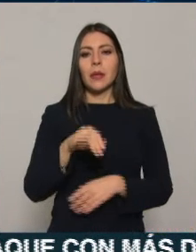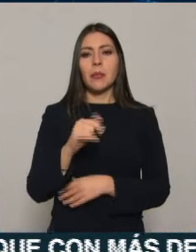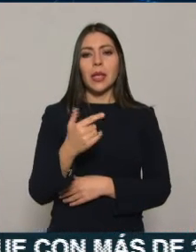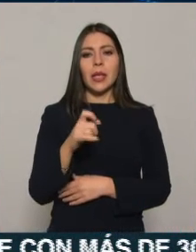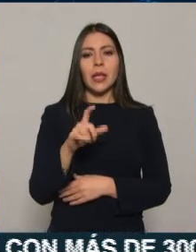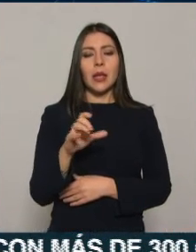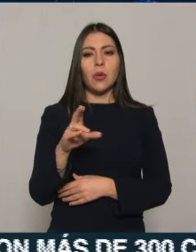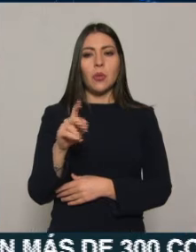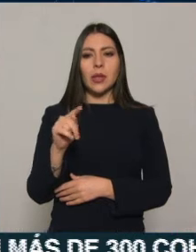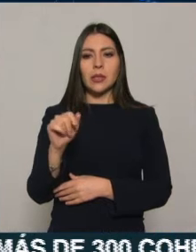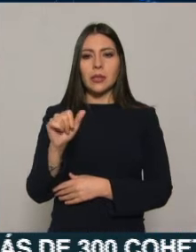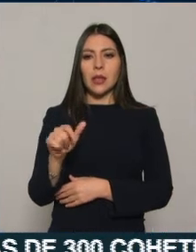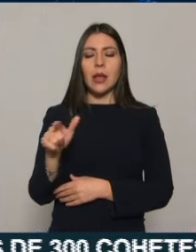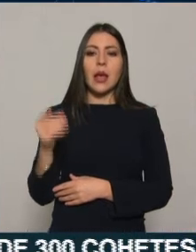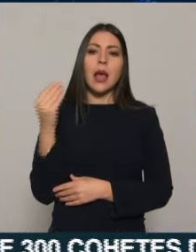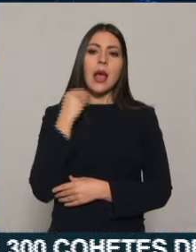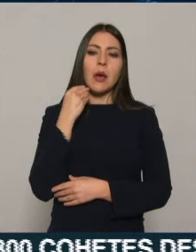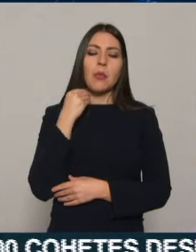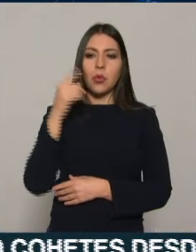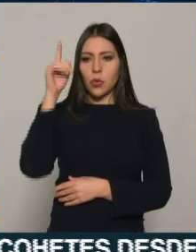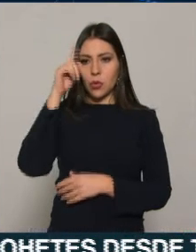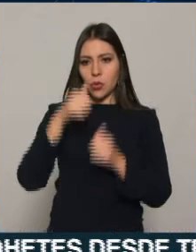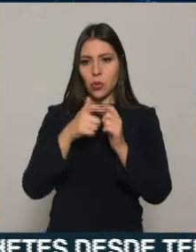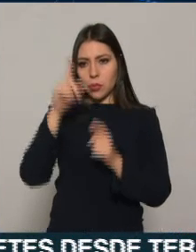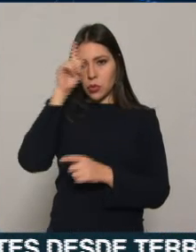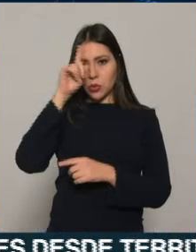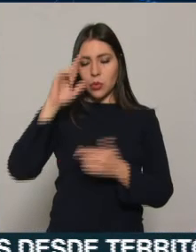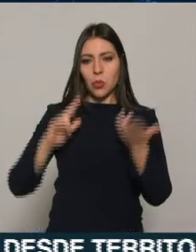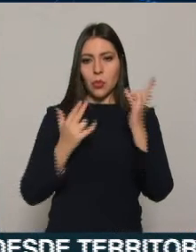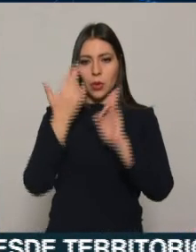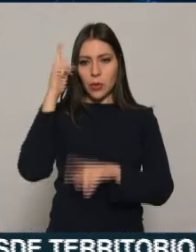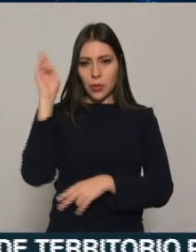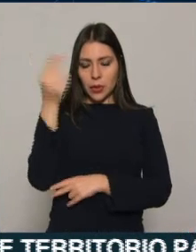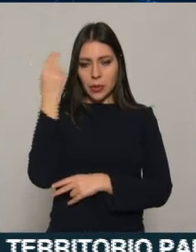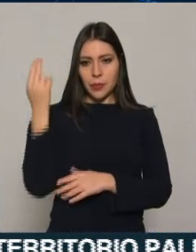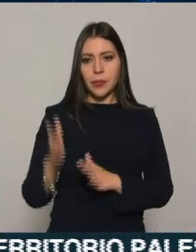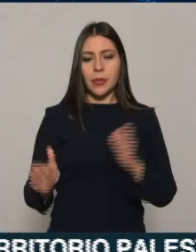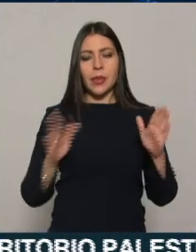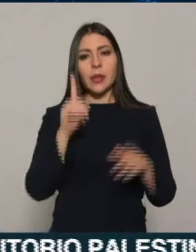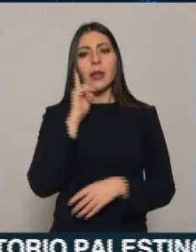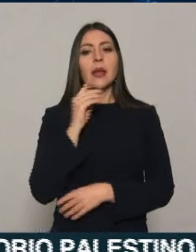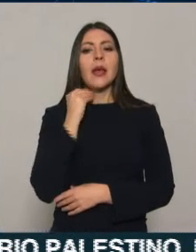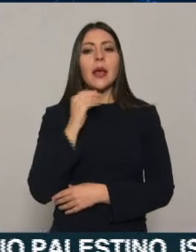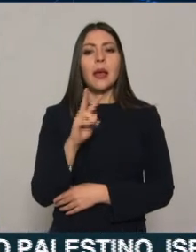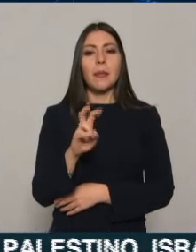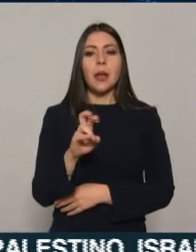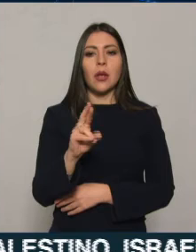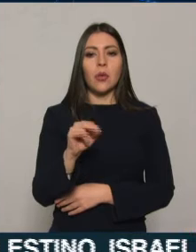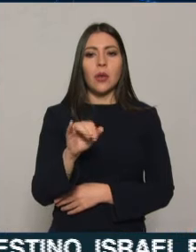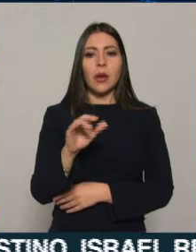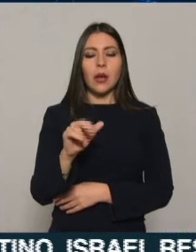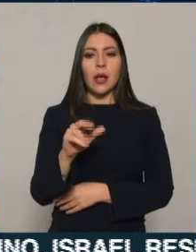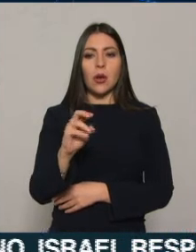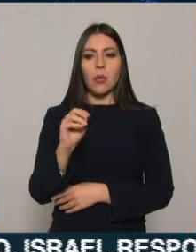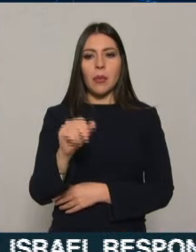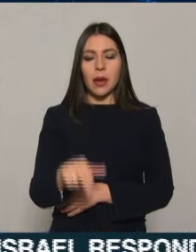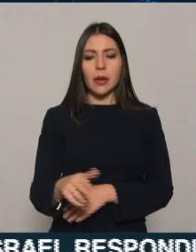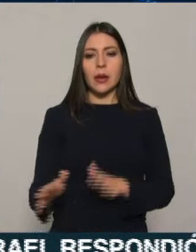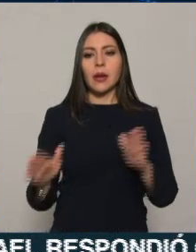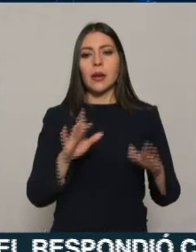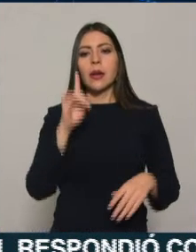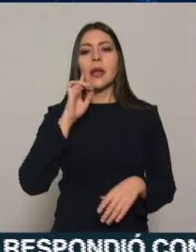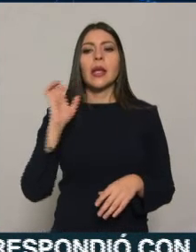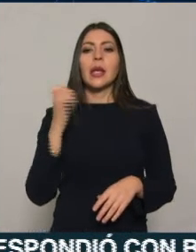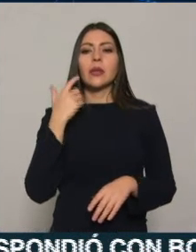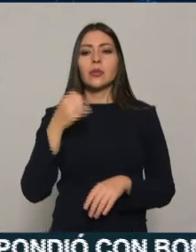Ángel Cuesta García, quien es abogado del Consejo General de Huelga de la UNAM, la abogada penalista Verónica Román Quirós y la